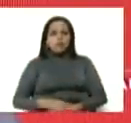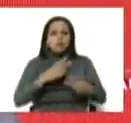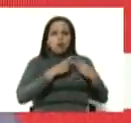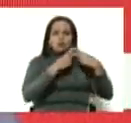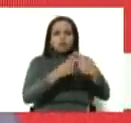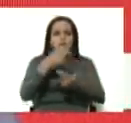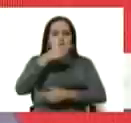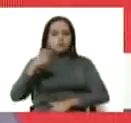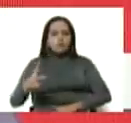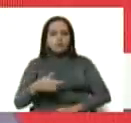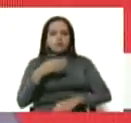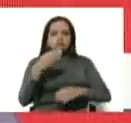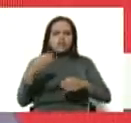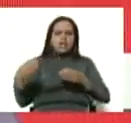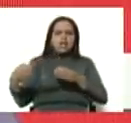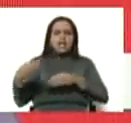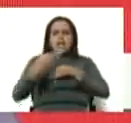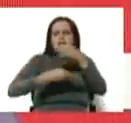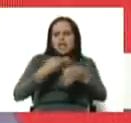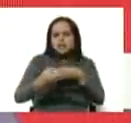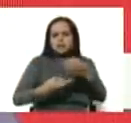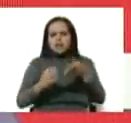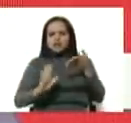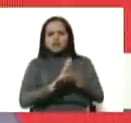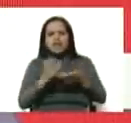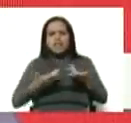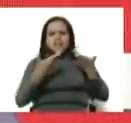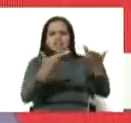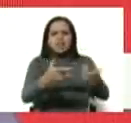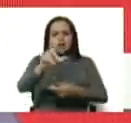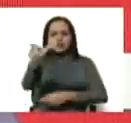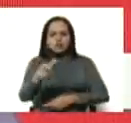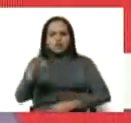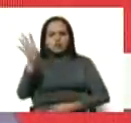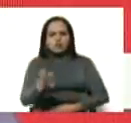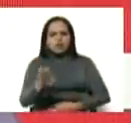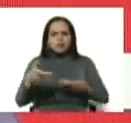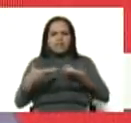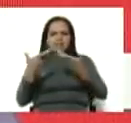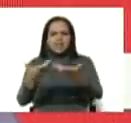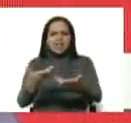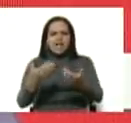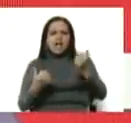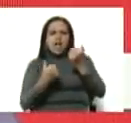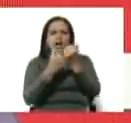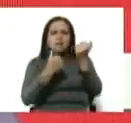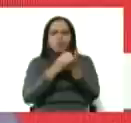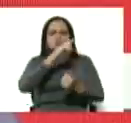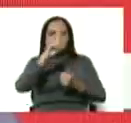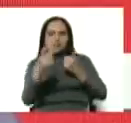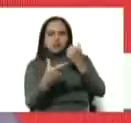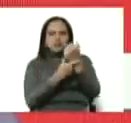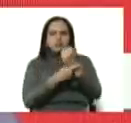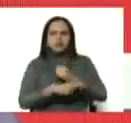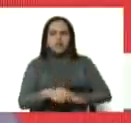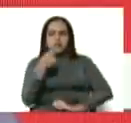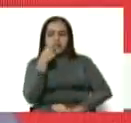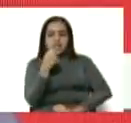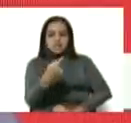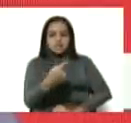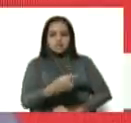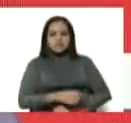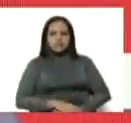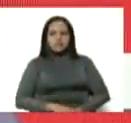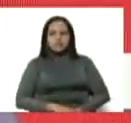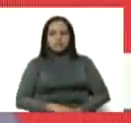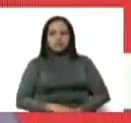de la entrega del esequibo para obtener apoyo a Juan Guaidó, donde le dicen, bueno,